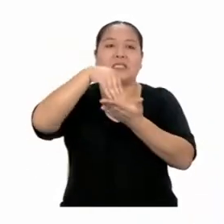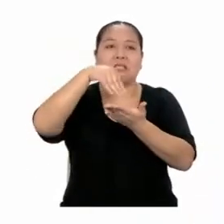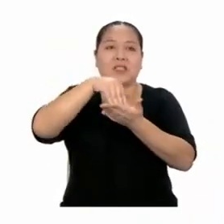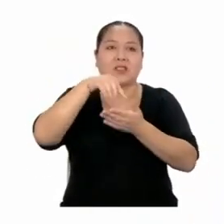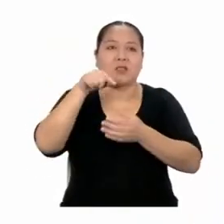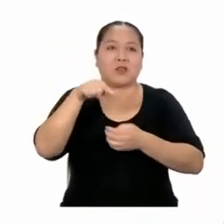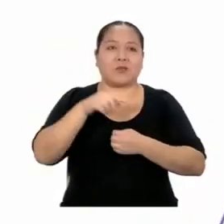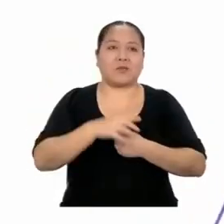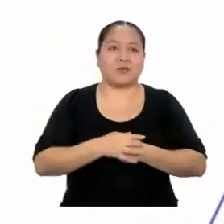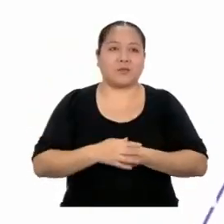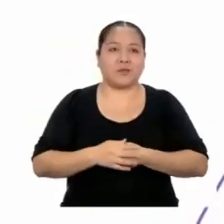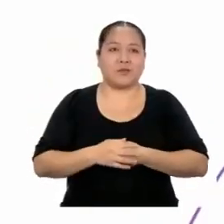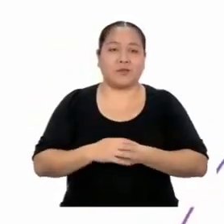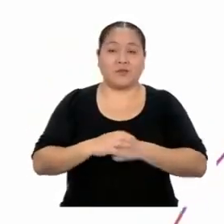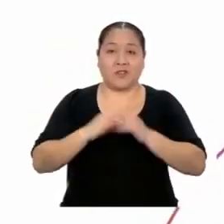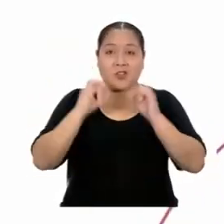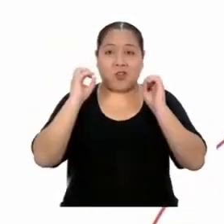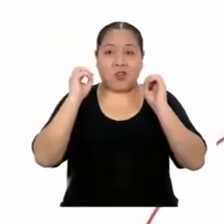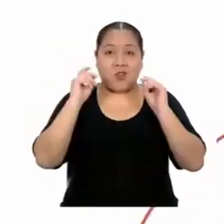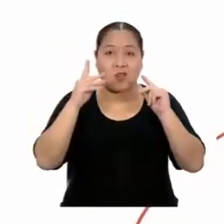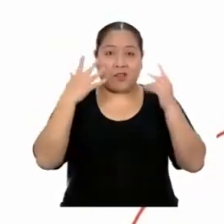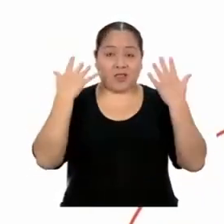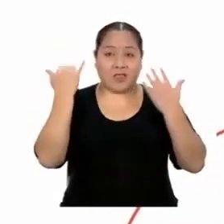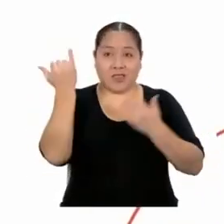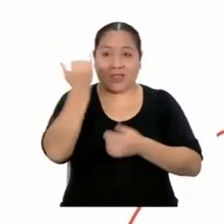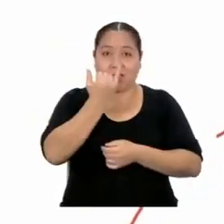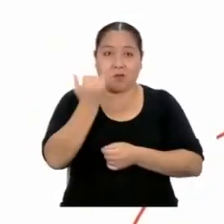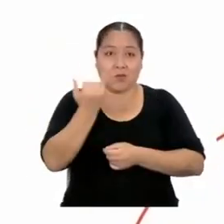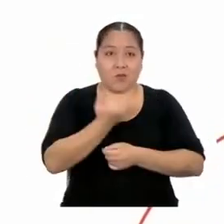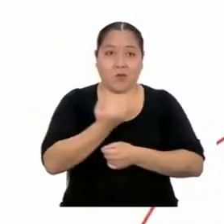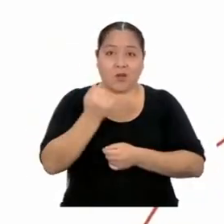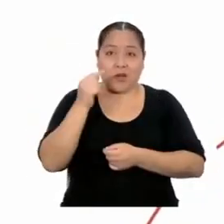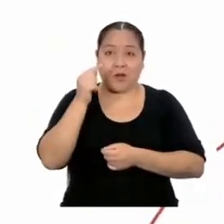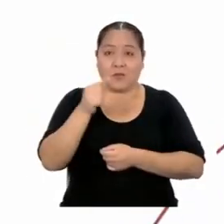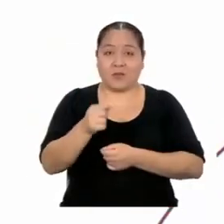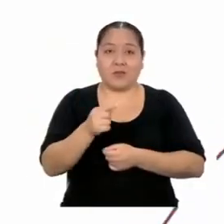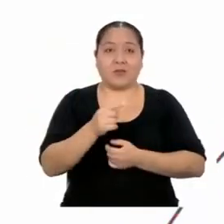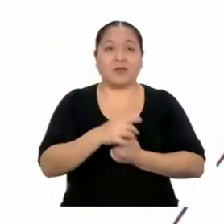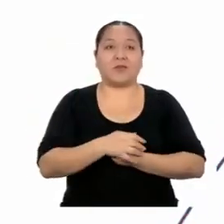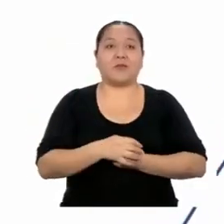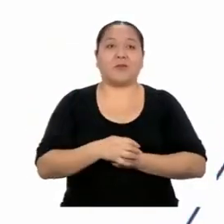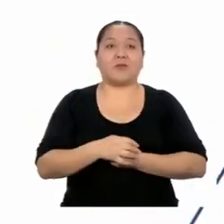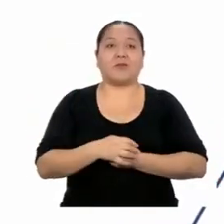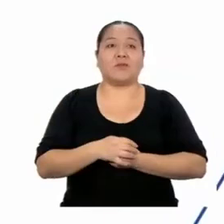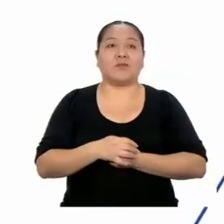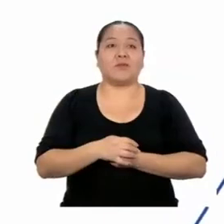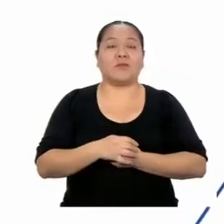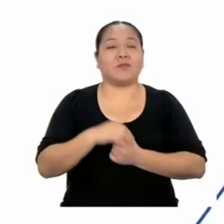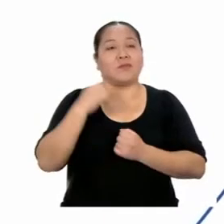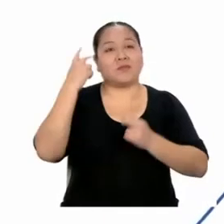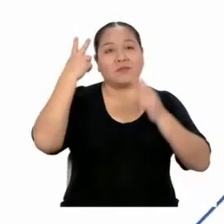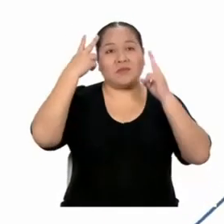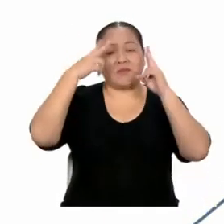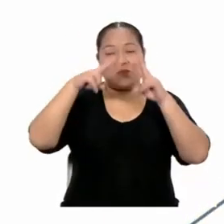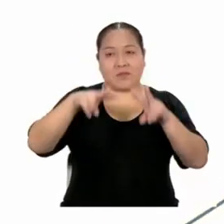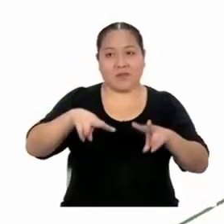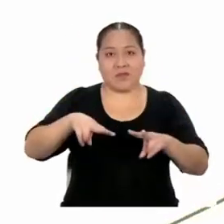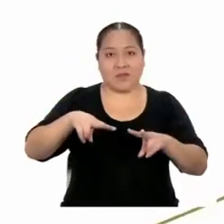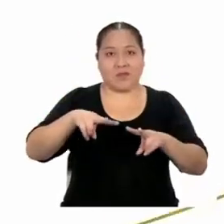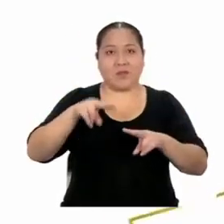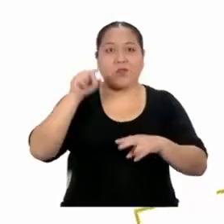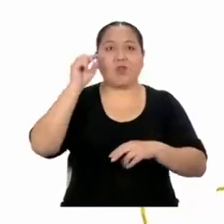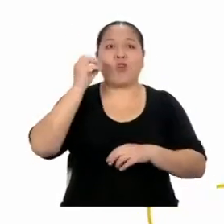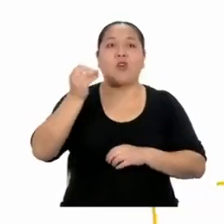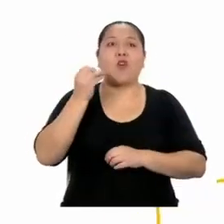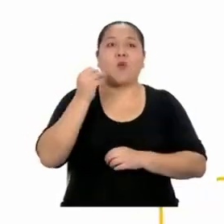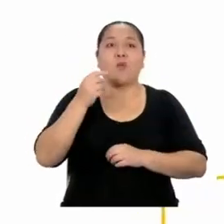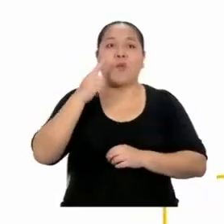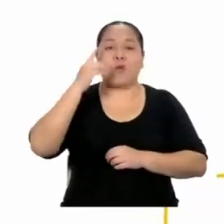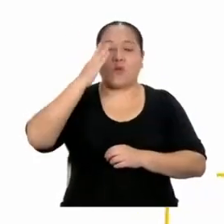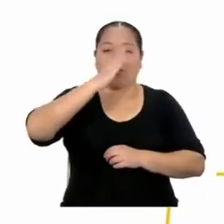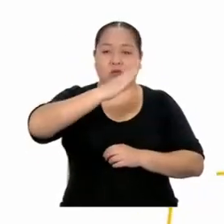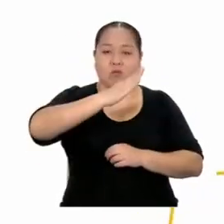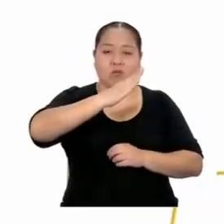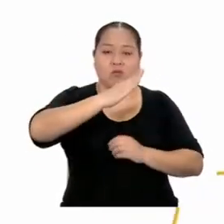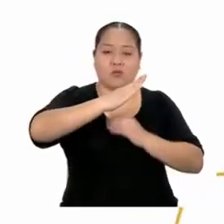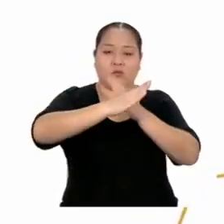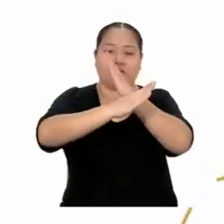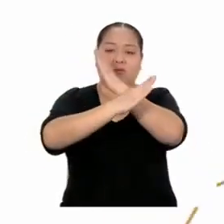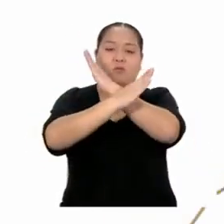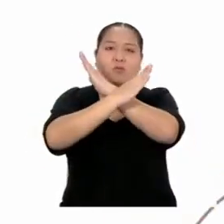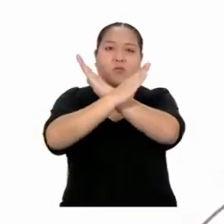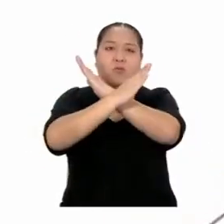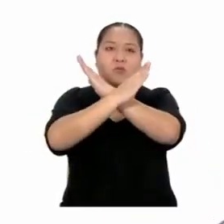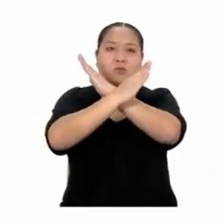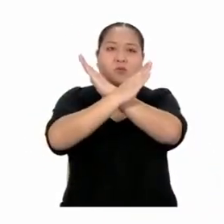Muy bien, ahora que ya dibujamos las diagonales en el cuadrado, observemos cómo una de las diagonales ha dividido